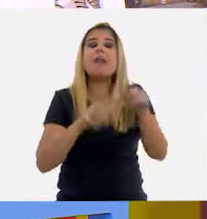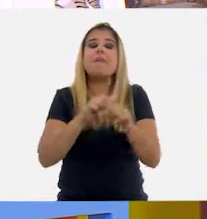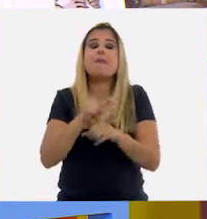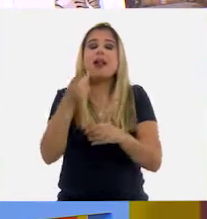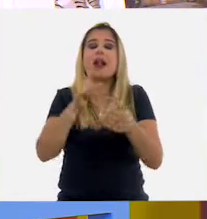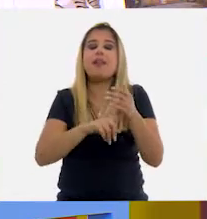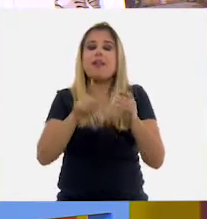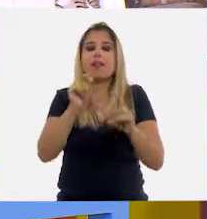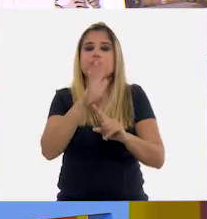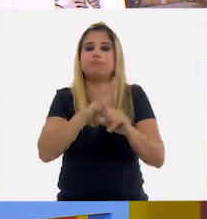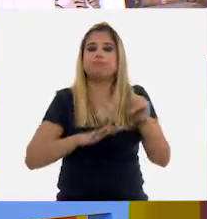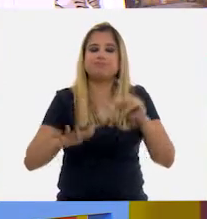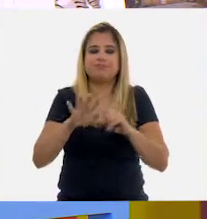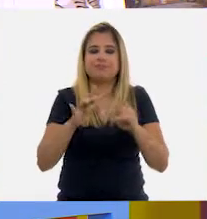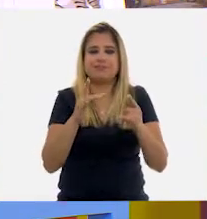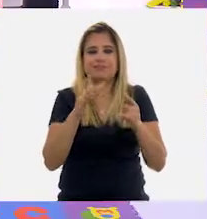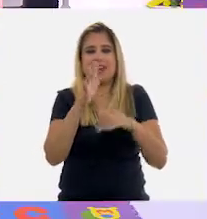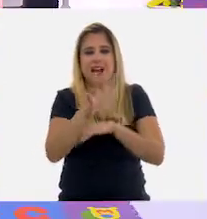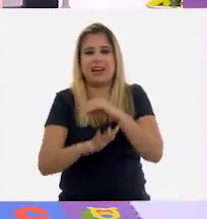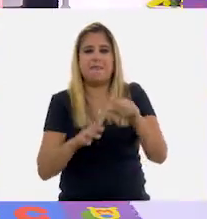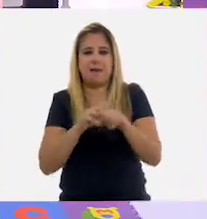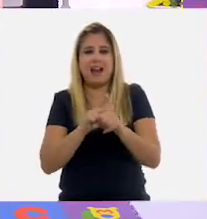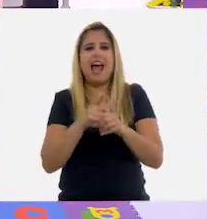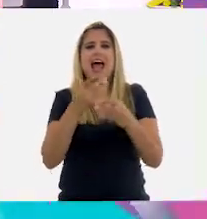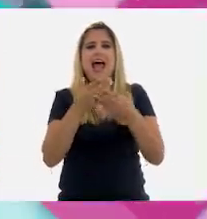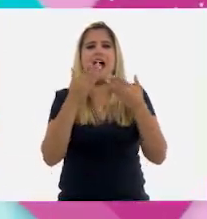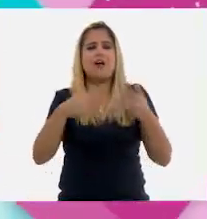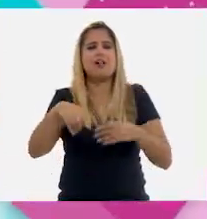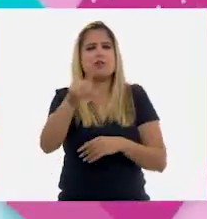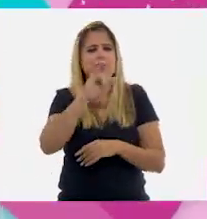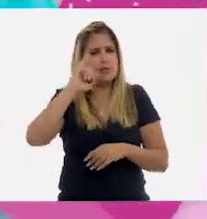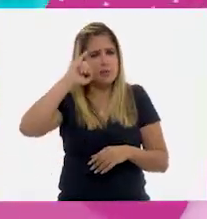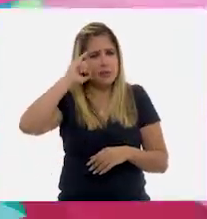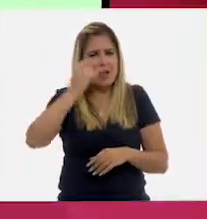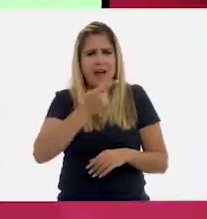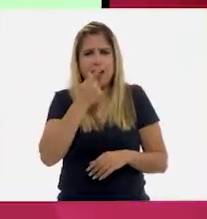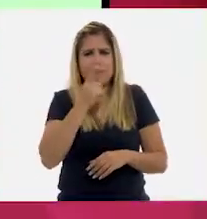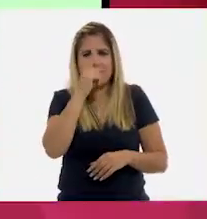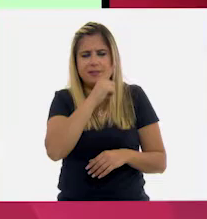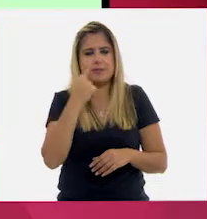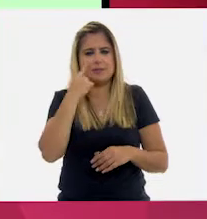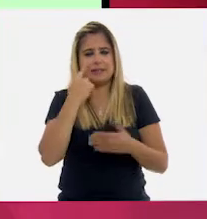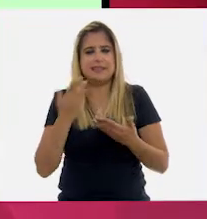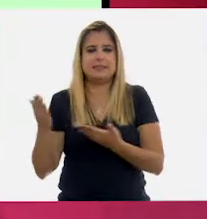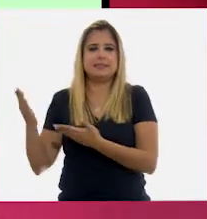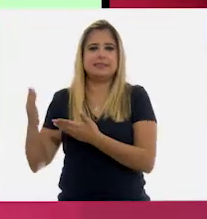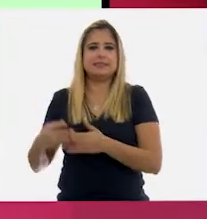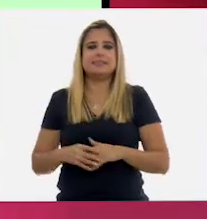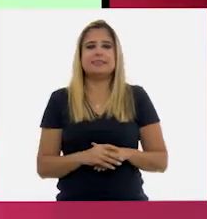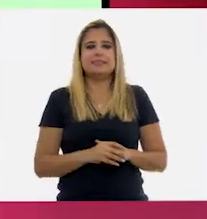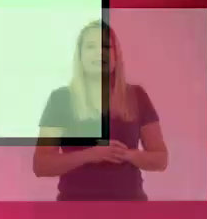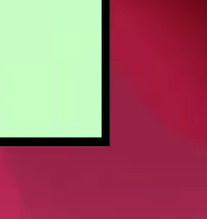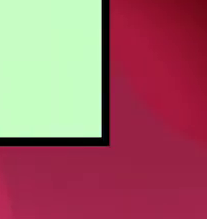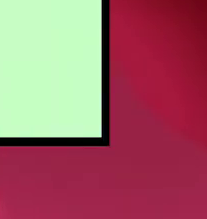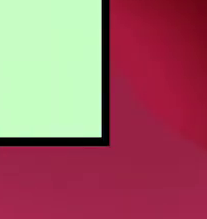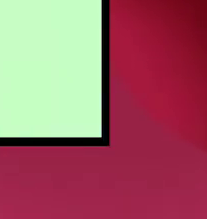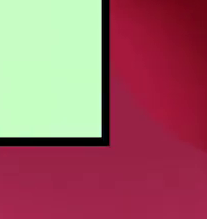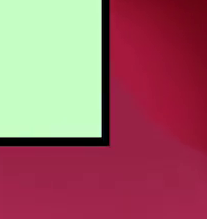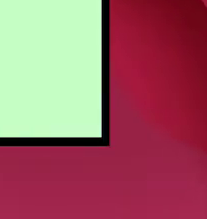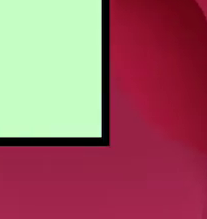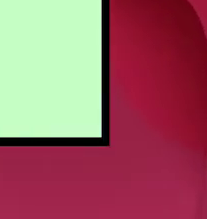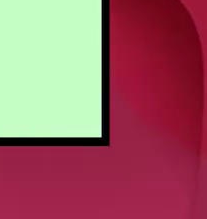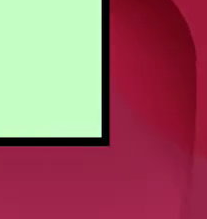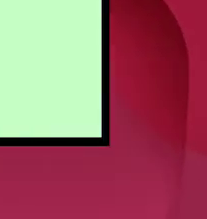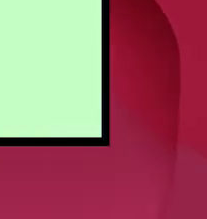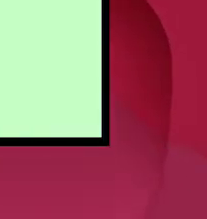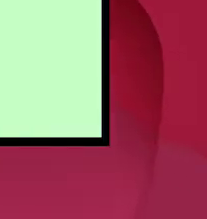nuestro contexto. Bueno, vamos a escuchar, niños. Nubiadi ojermategi yeje